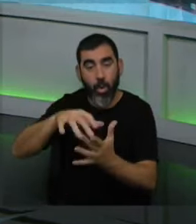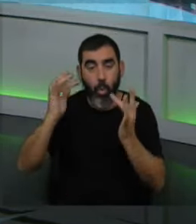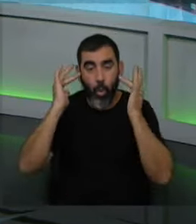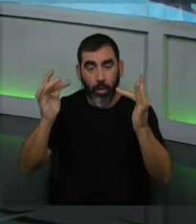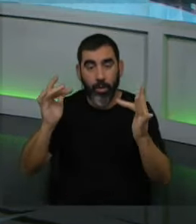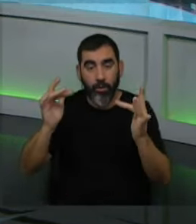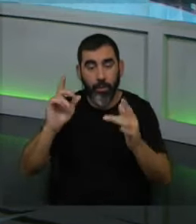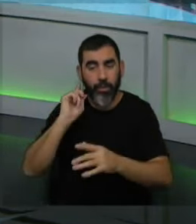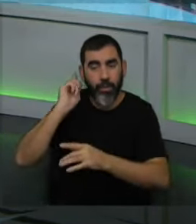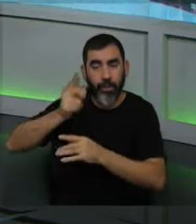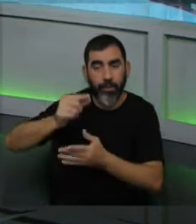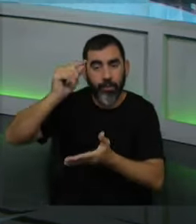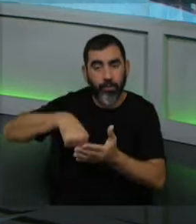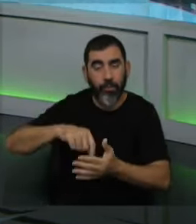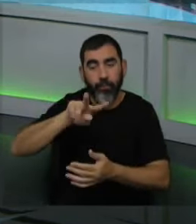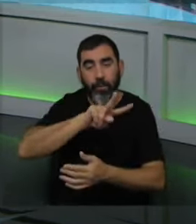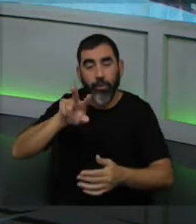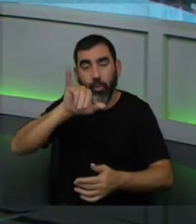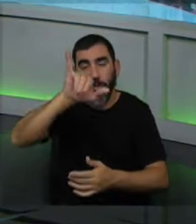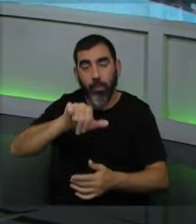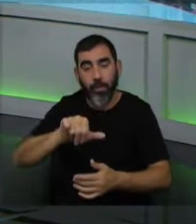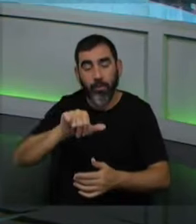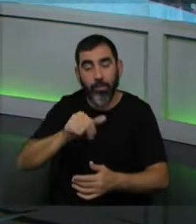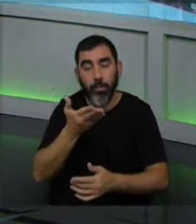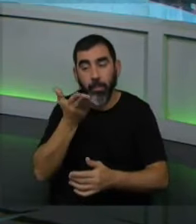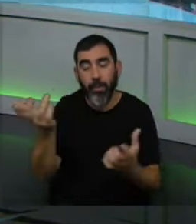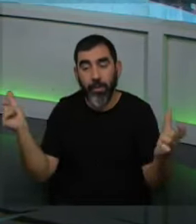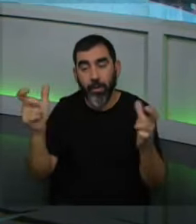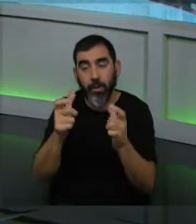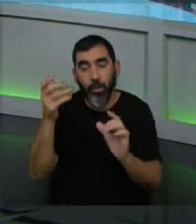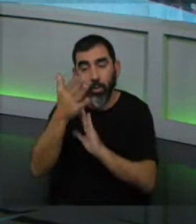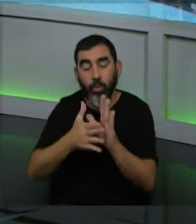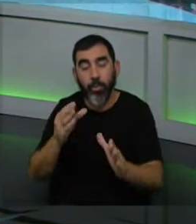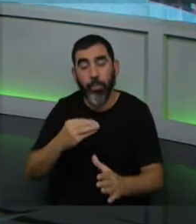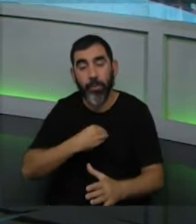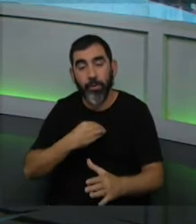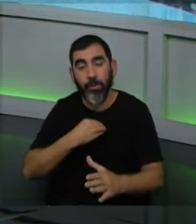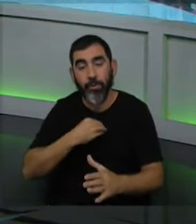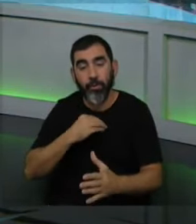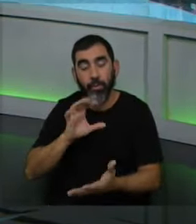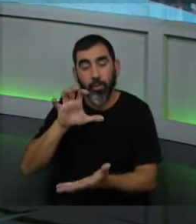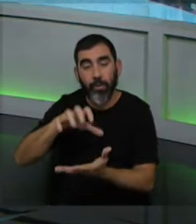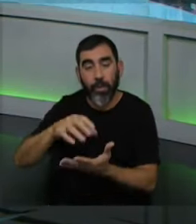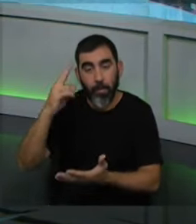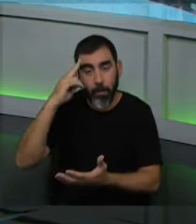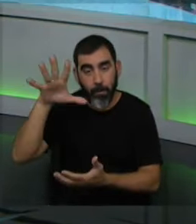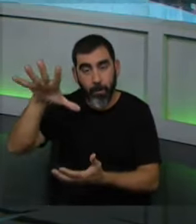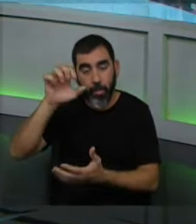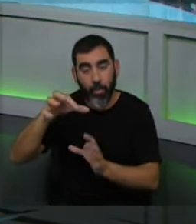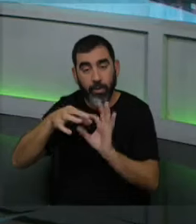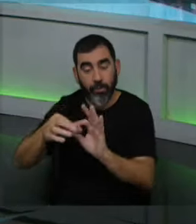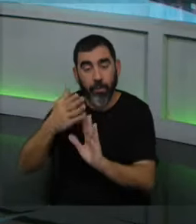en una resolución firmada del 22 de mayo le solicitó a la Comisión Nacional honoraria de sitios memoria dependiente de la